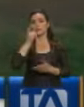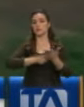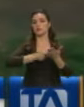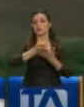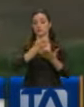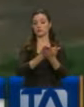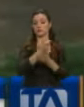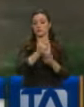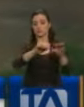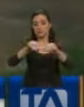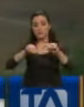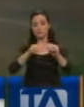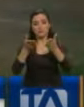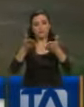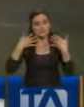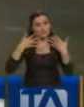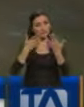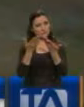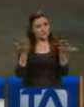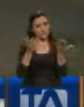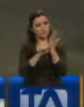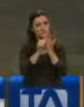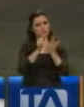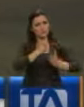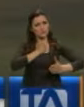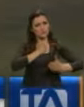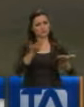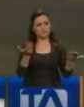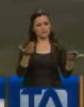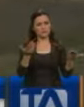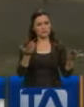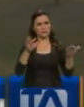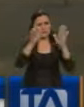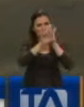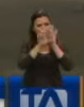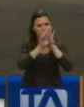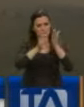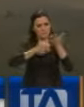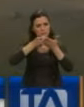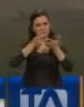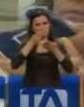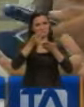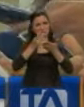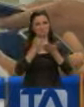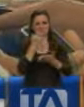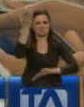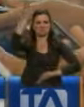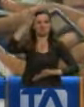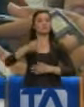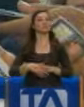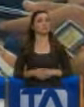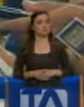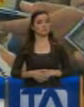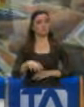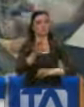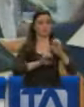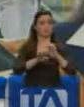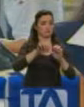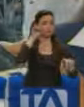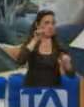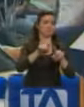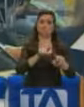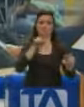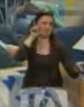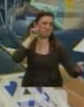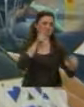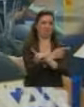compra de los terrenos de los Samanes, en su ministerio sí se desobedeció la ley de contratación pública. Y se utilizó un avalúo que no corresponde. Por lo